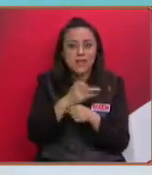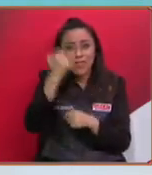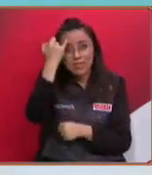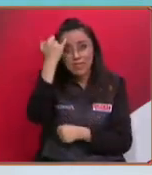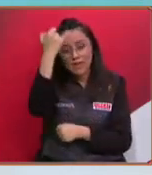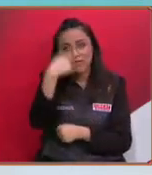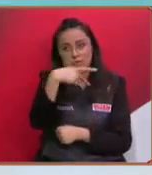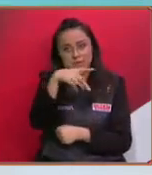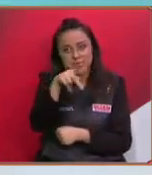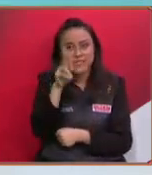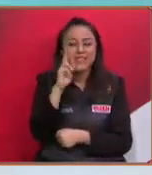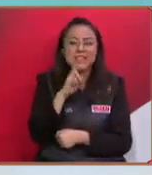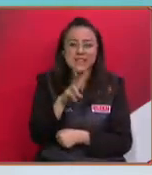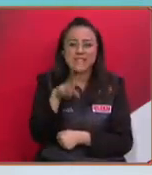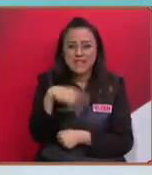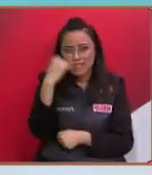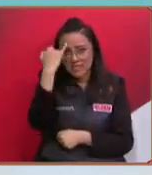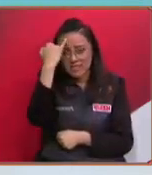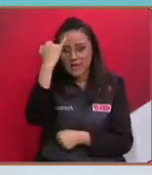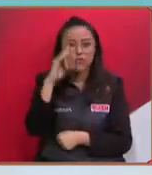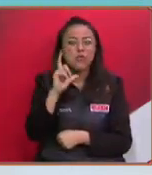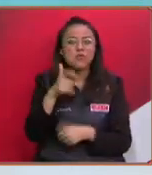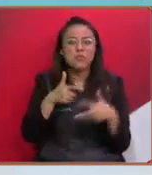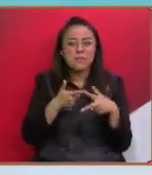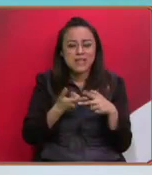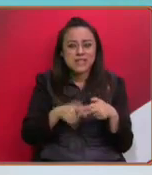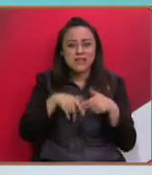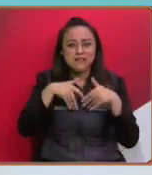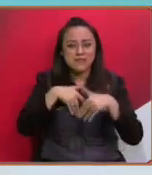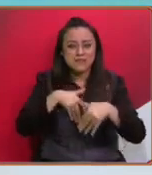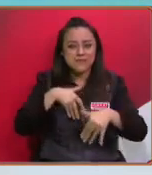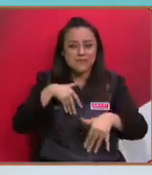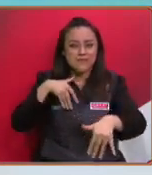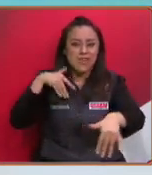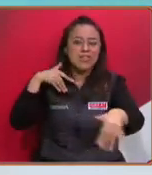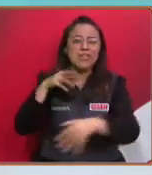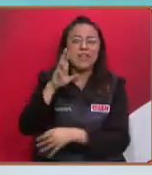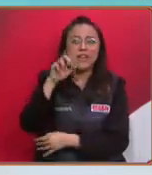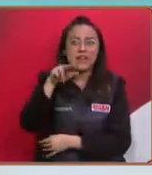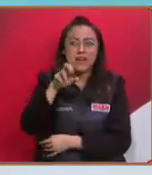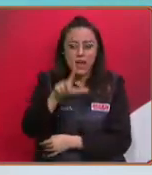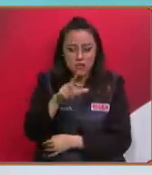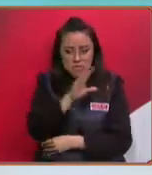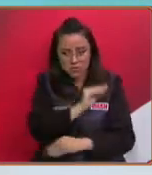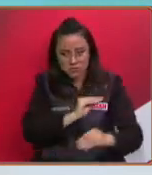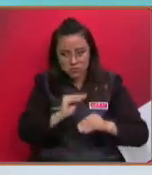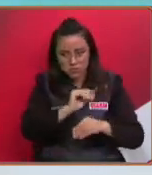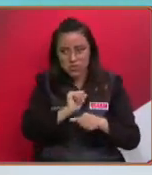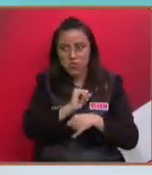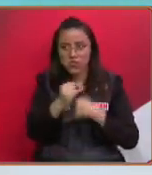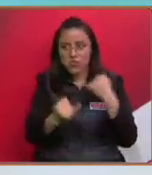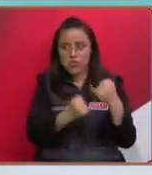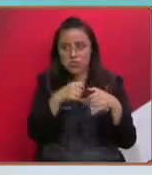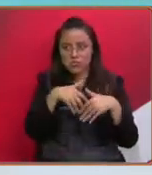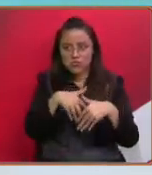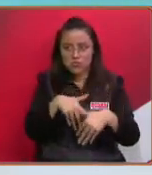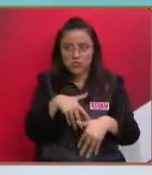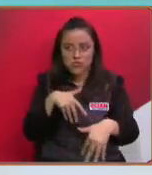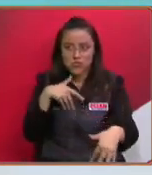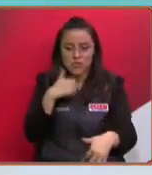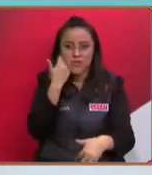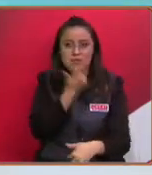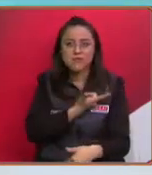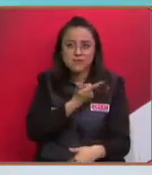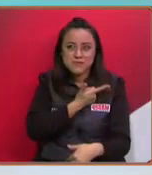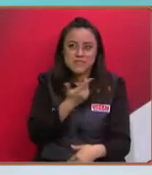les ocurre. Tengo unas imágenes donde viene una caravana de Renault. Vienen caminando las unidades logotipadas de juguetón y van